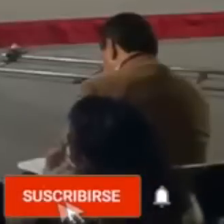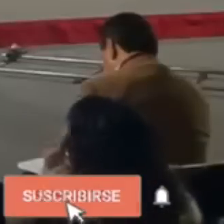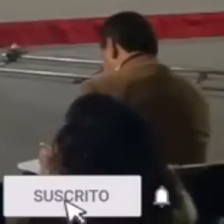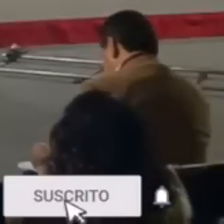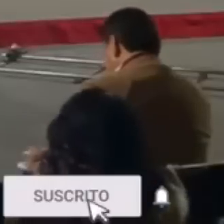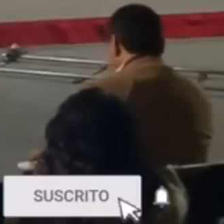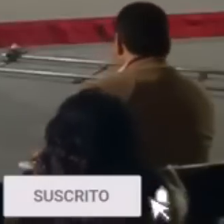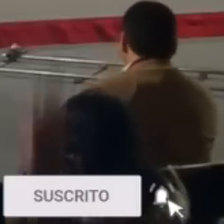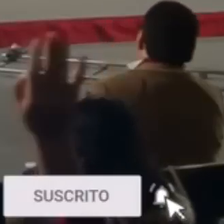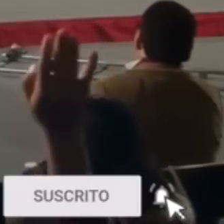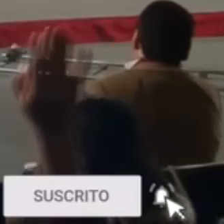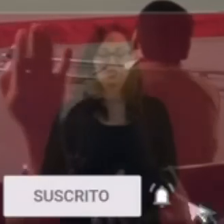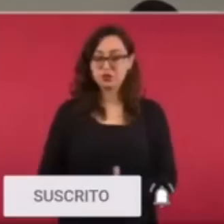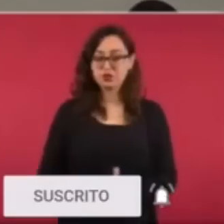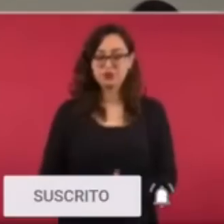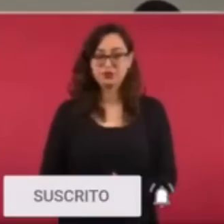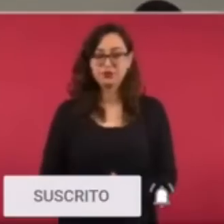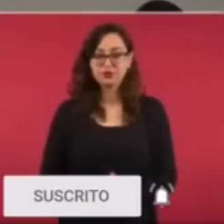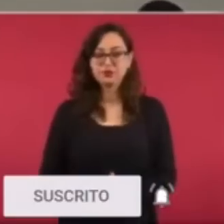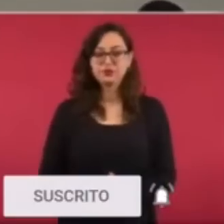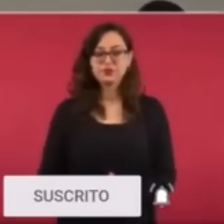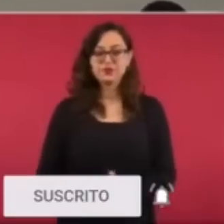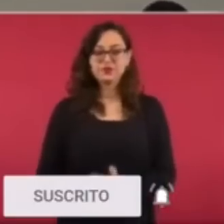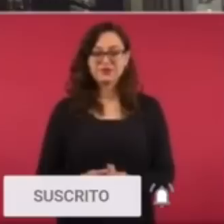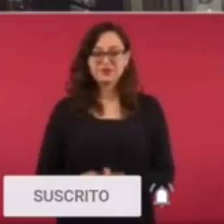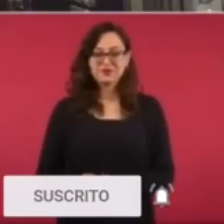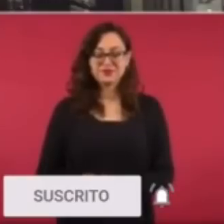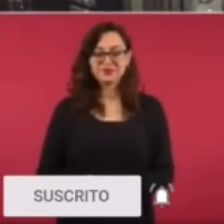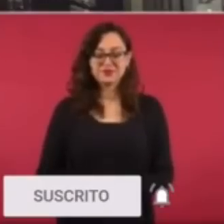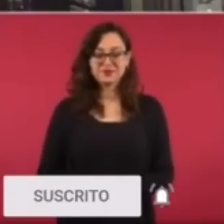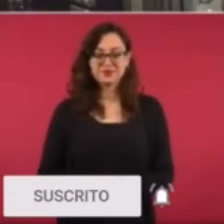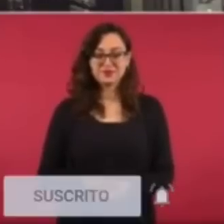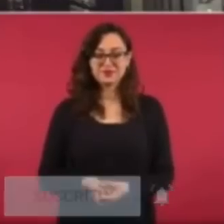Bueno, pues vamos de una vez a eso, ¿no? ¿De acuerdo? Sí. Tú me preguntas.